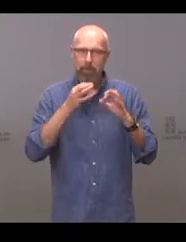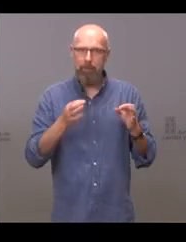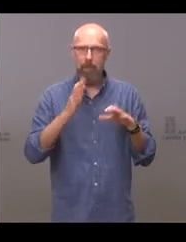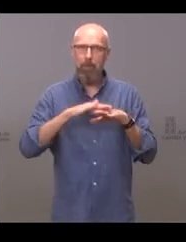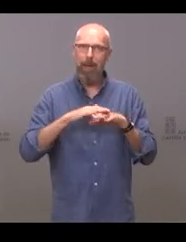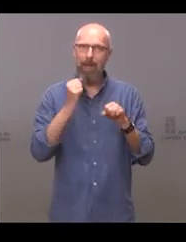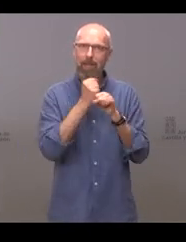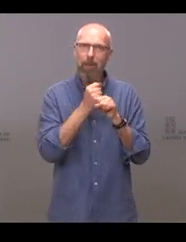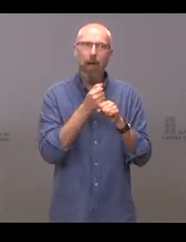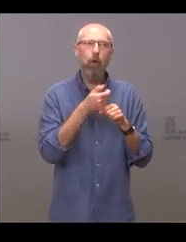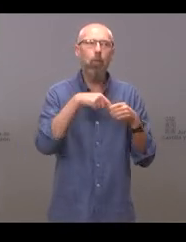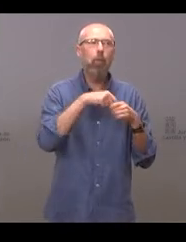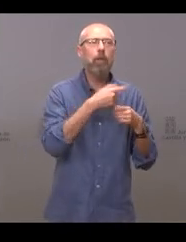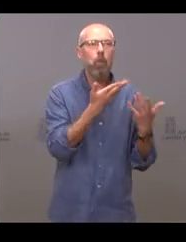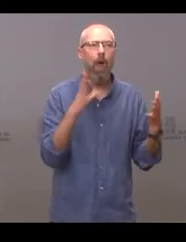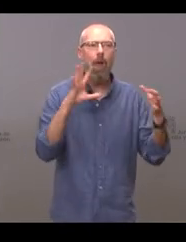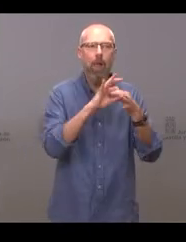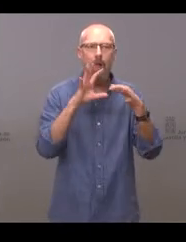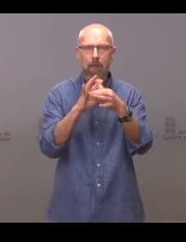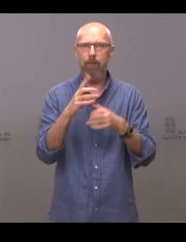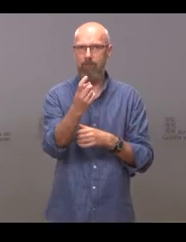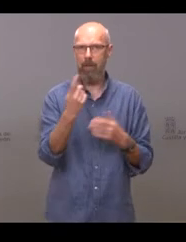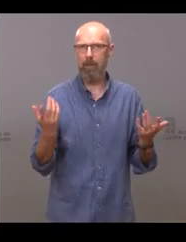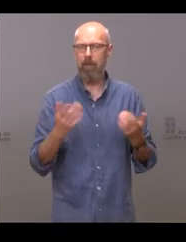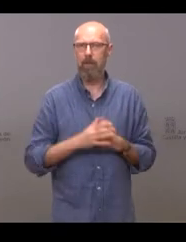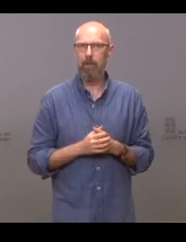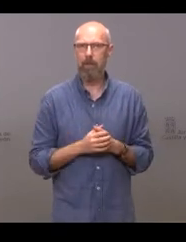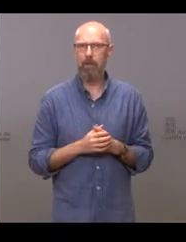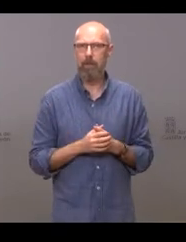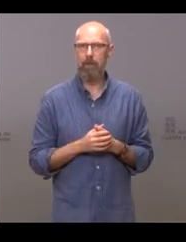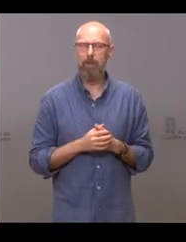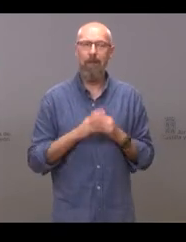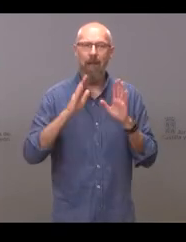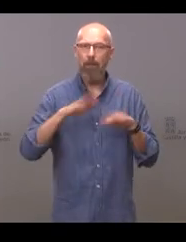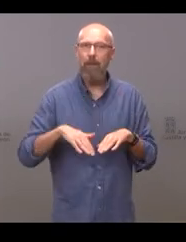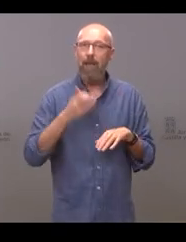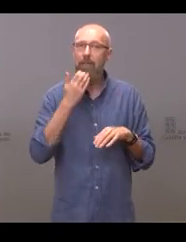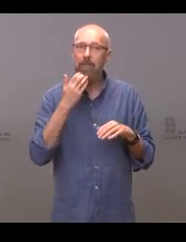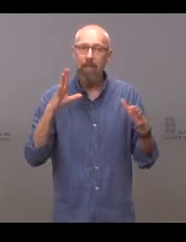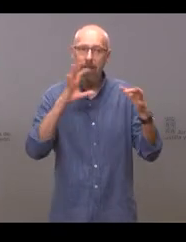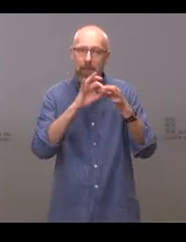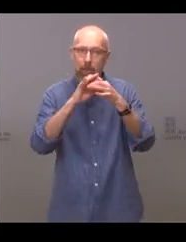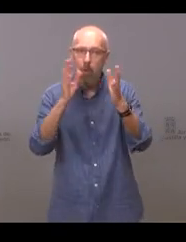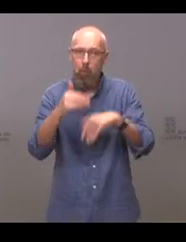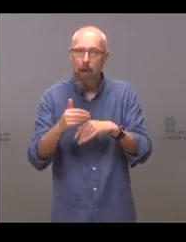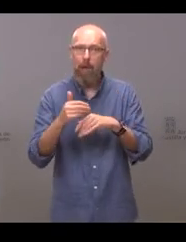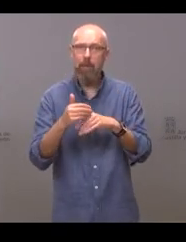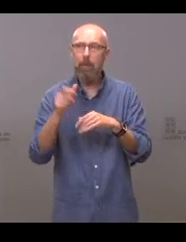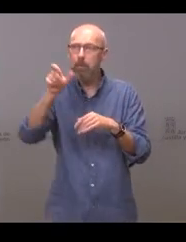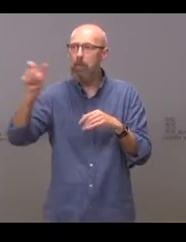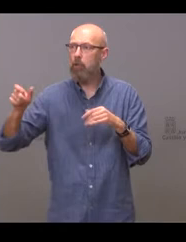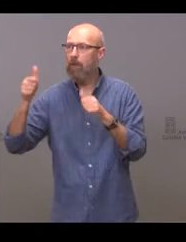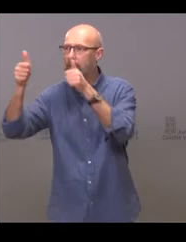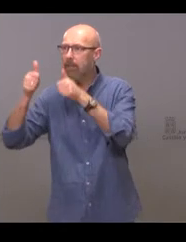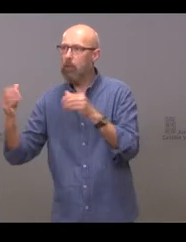competitividad muchas veces no se nos que nos queda se nos queda corta y realmente nuestros competidores